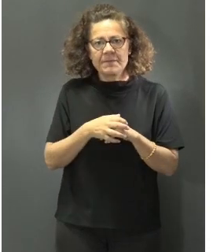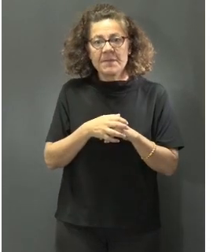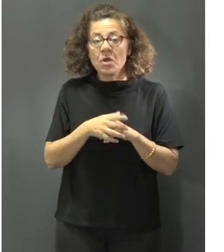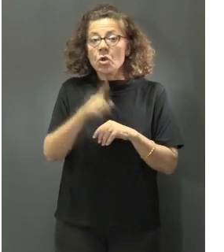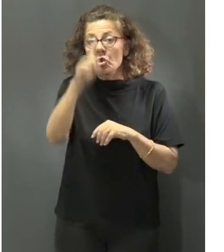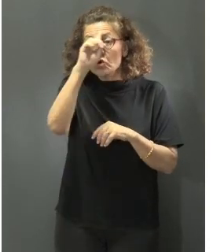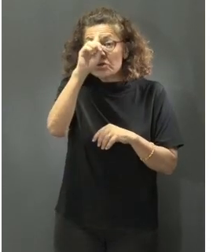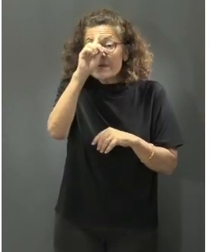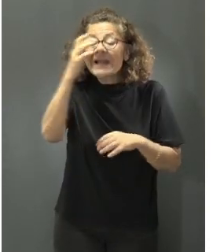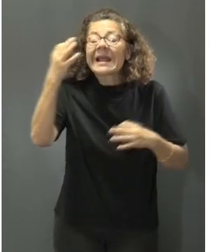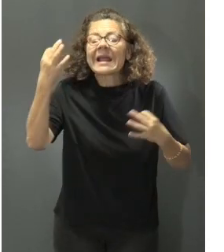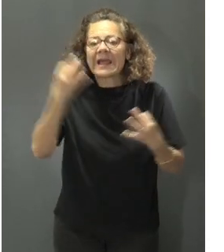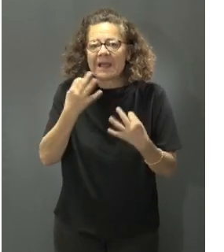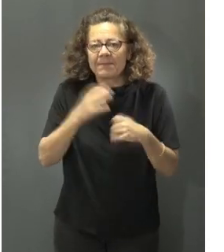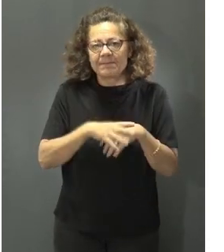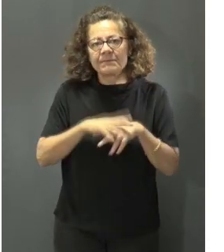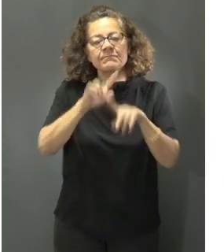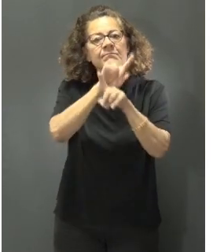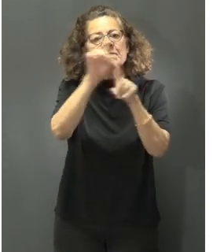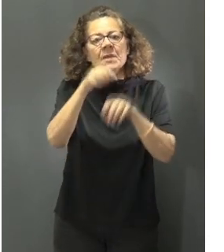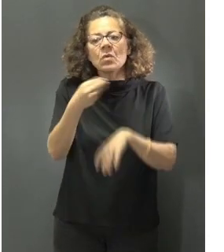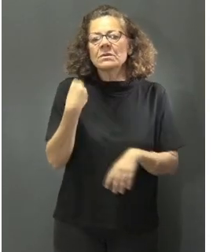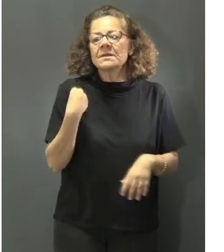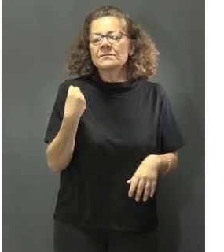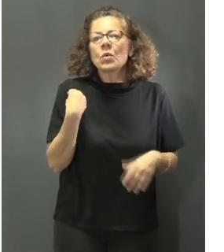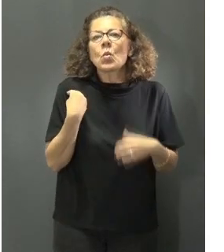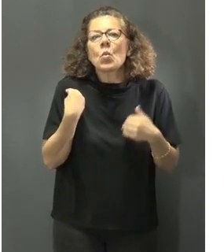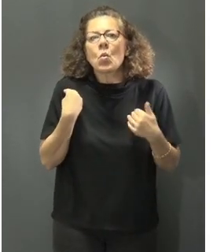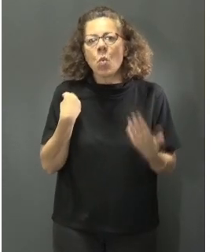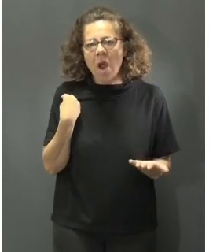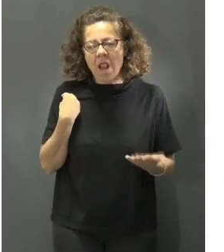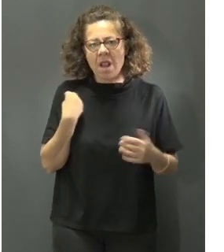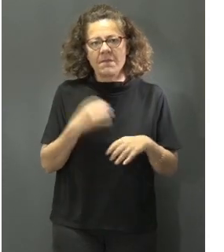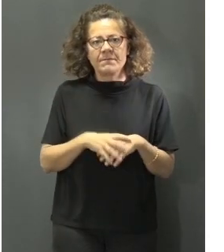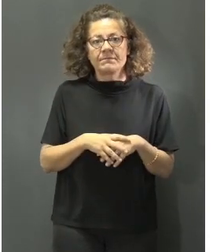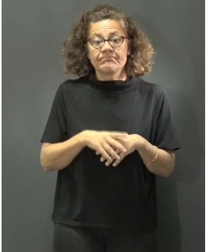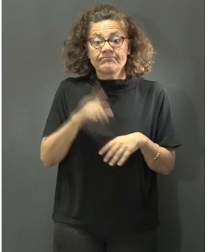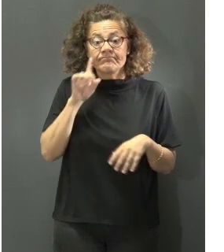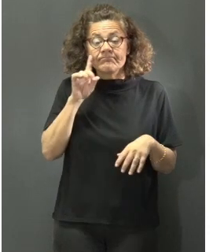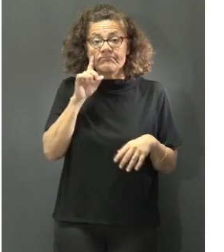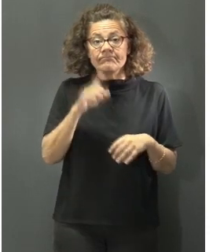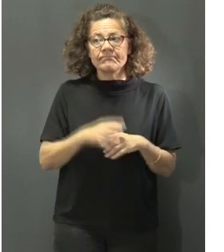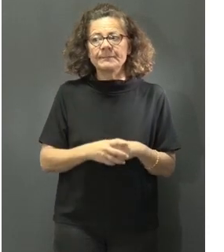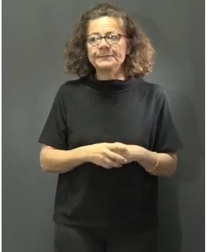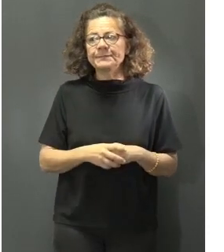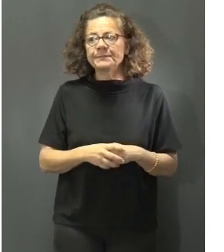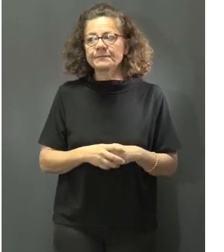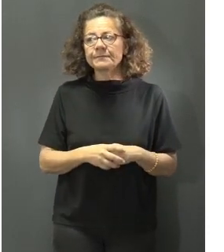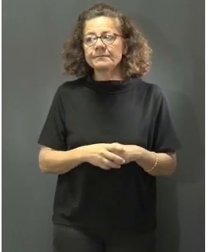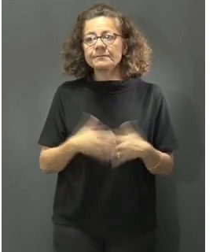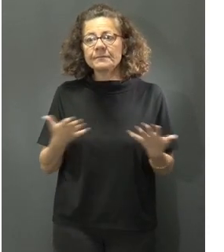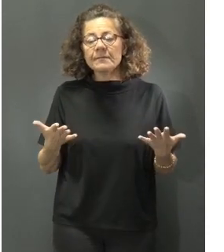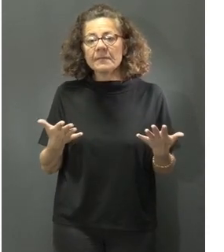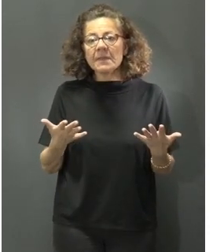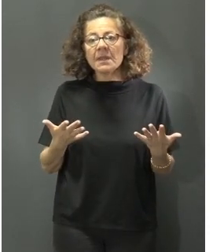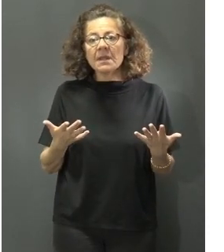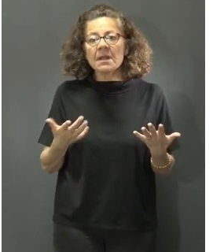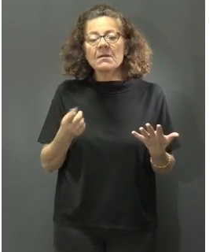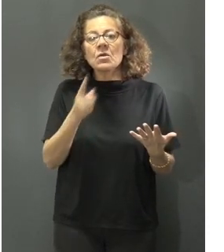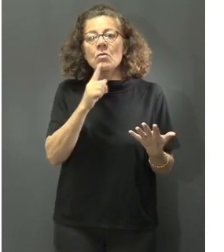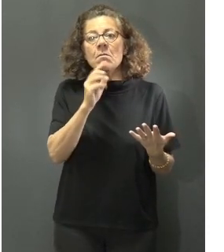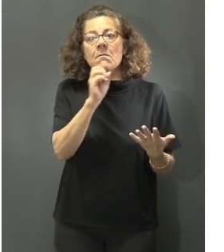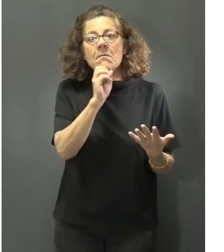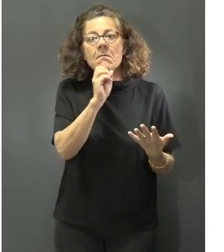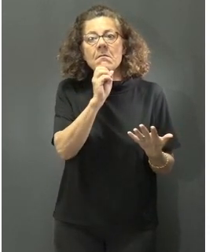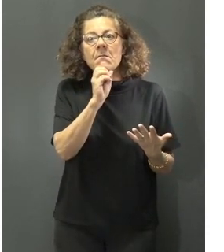sabe? ¿Qué preguntas te hará? No sé. ¿Cuál va a ser la manera más eficaz